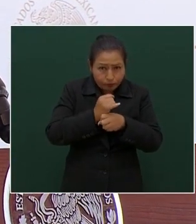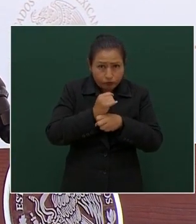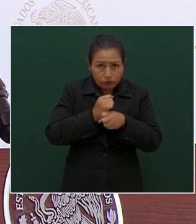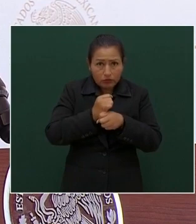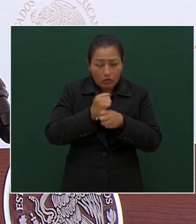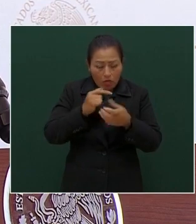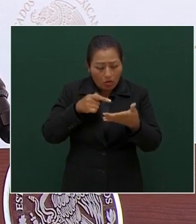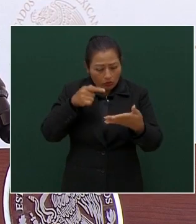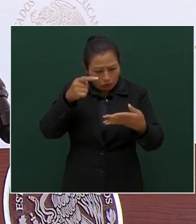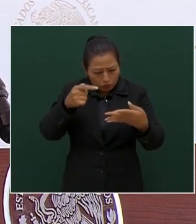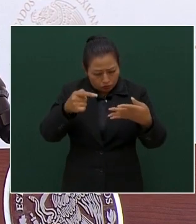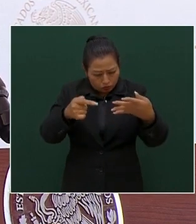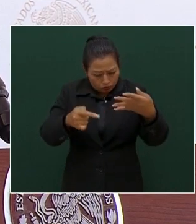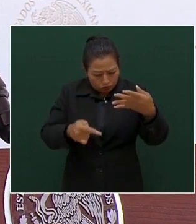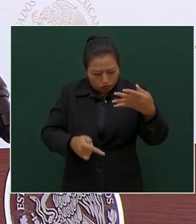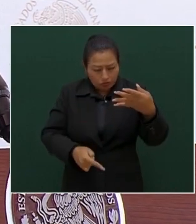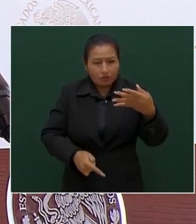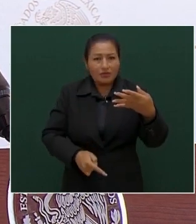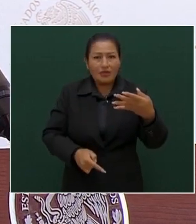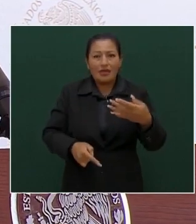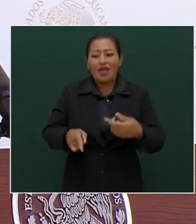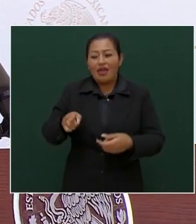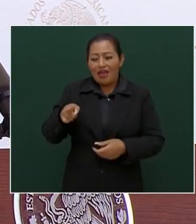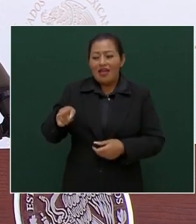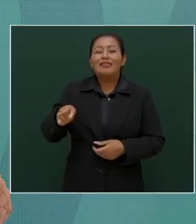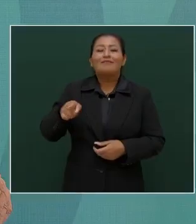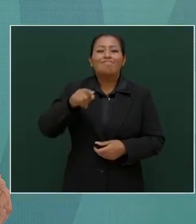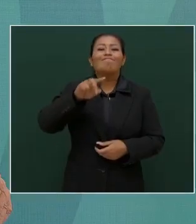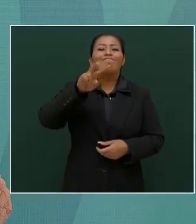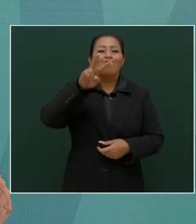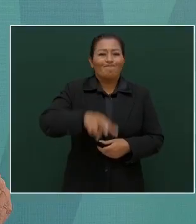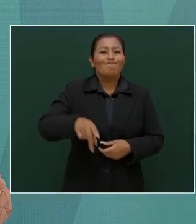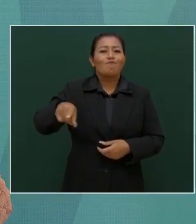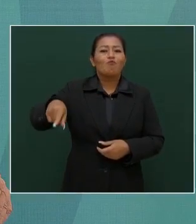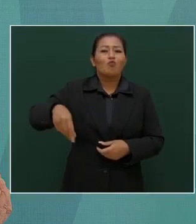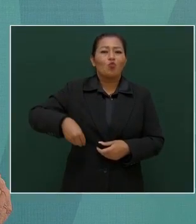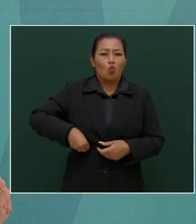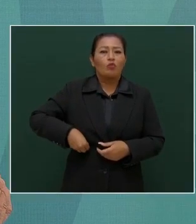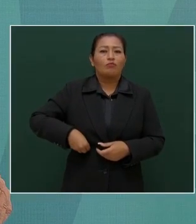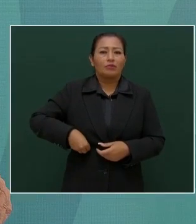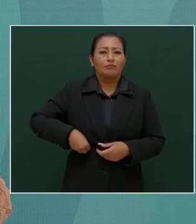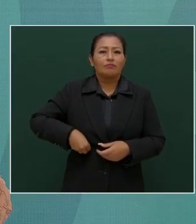ya sabemos de que sí participaron.